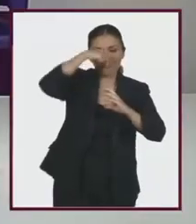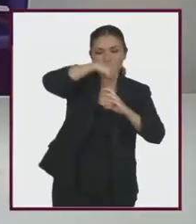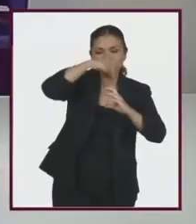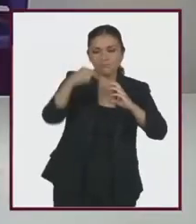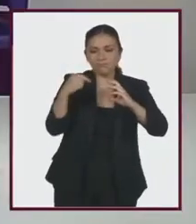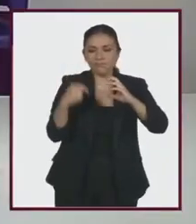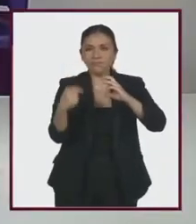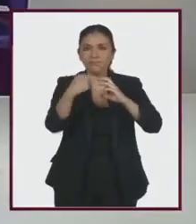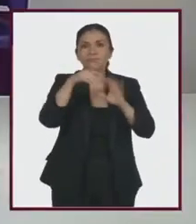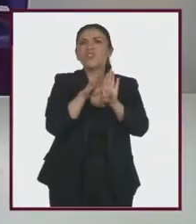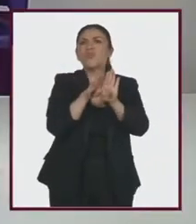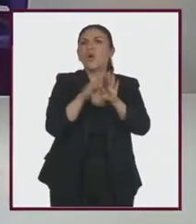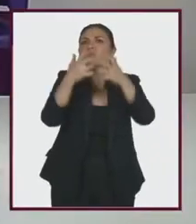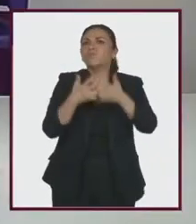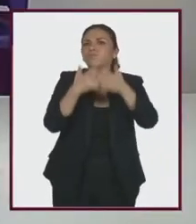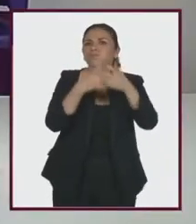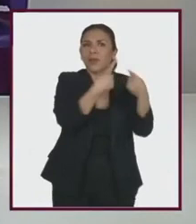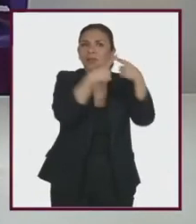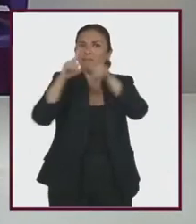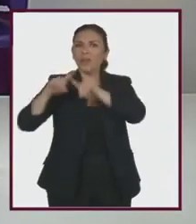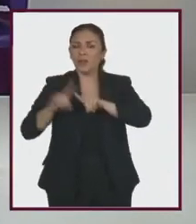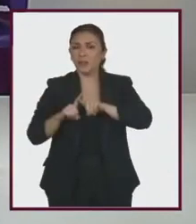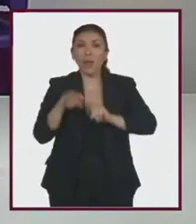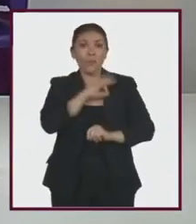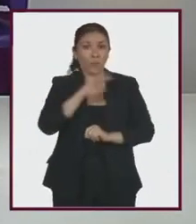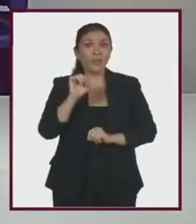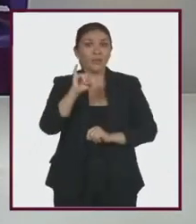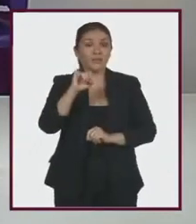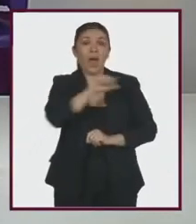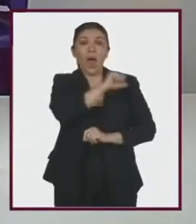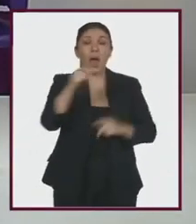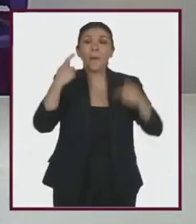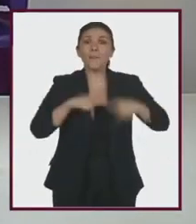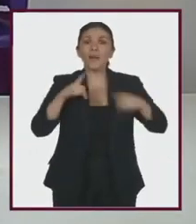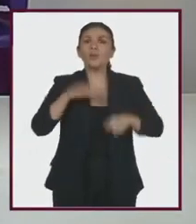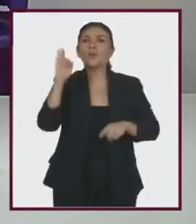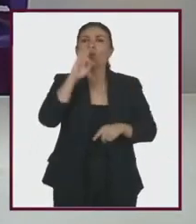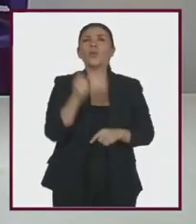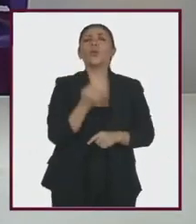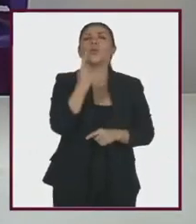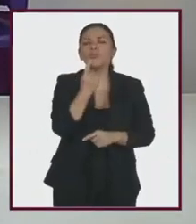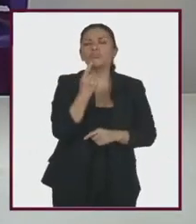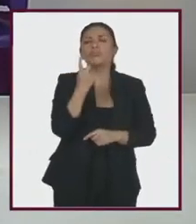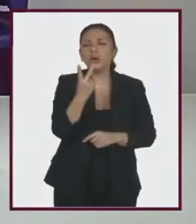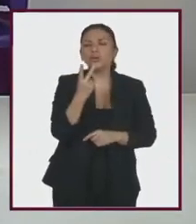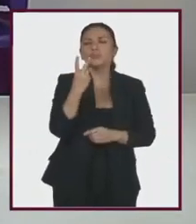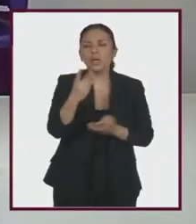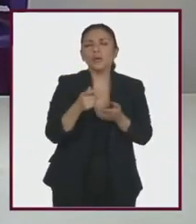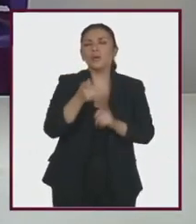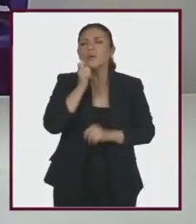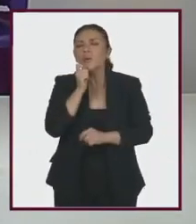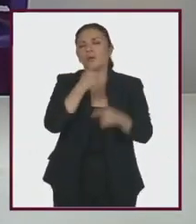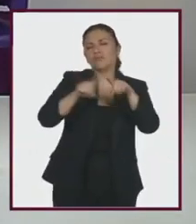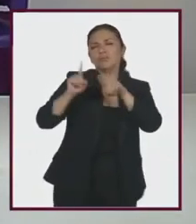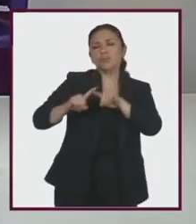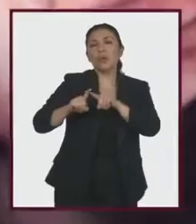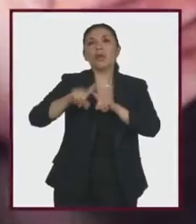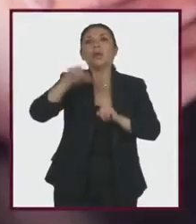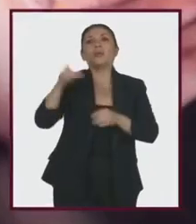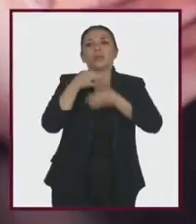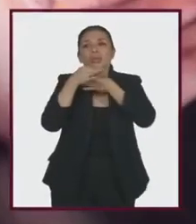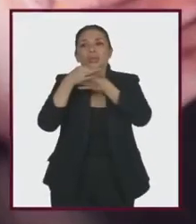a que las personas, después de el consumo repetido de la sustancia, tengan una adicción. Hay personas que tienen